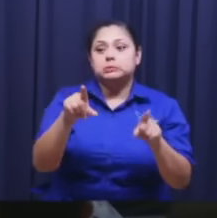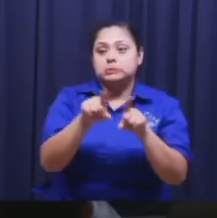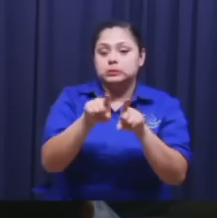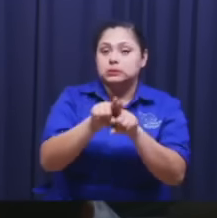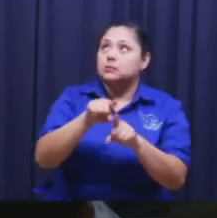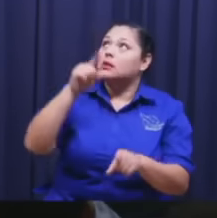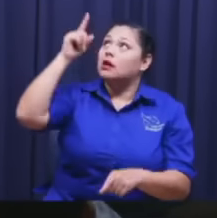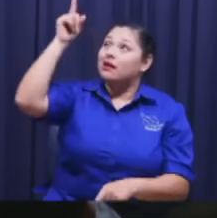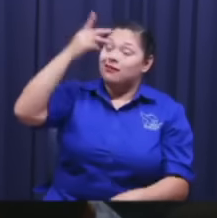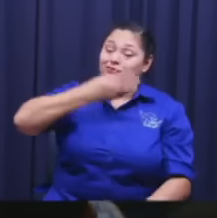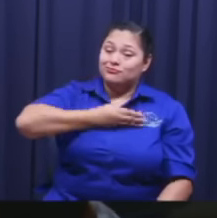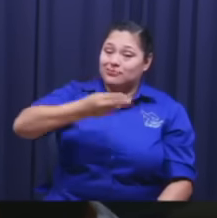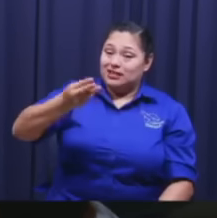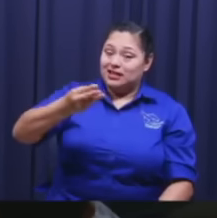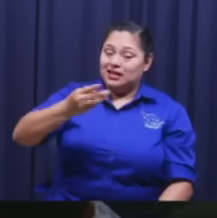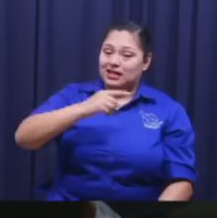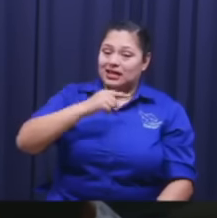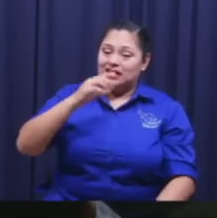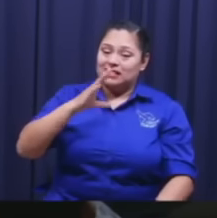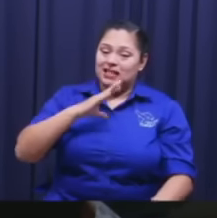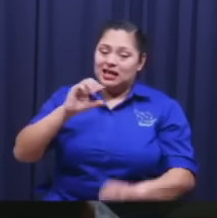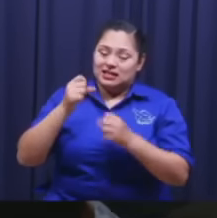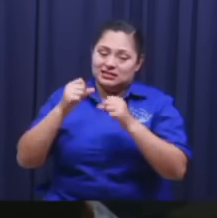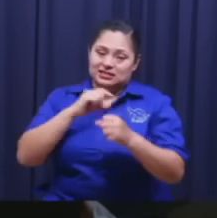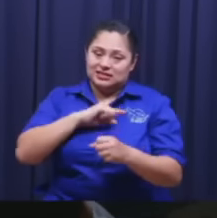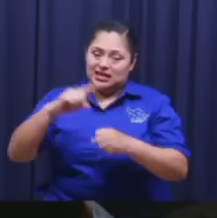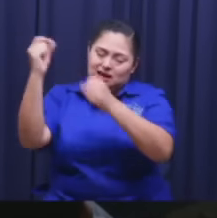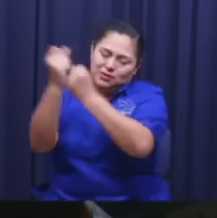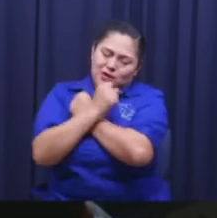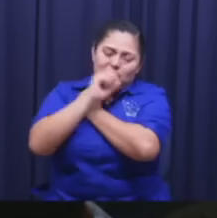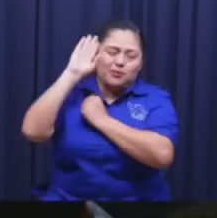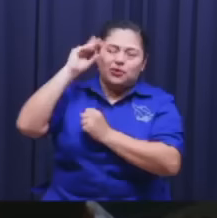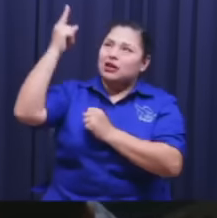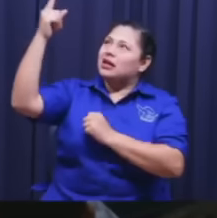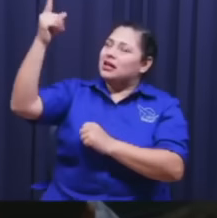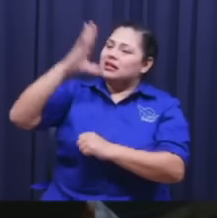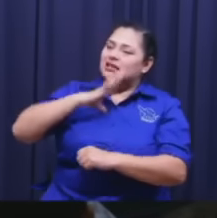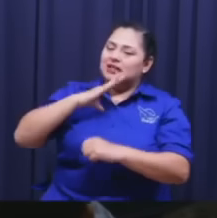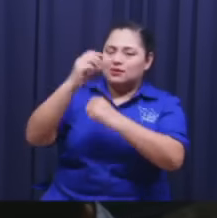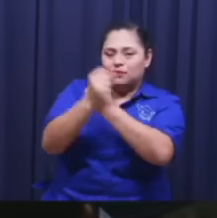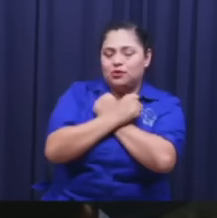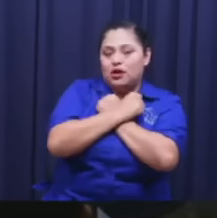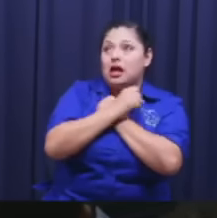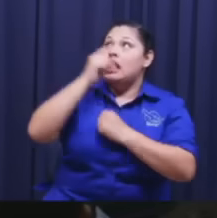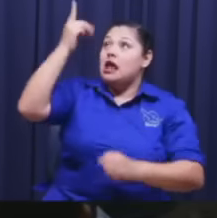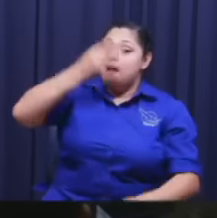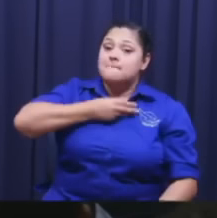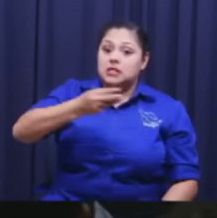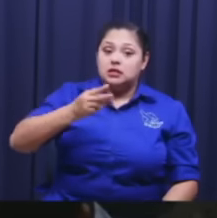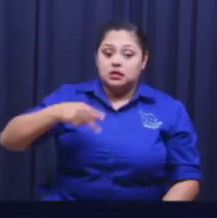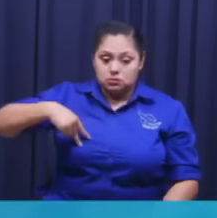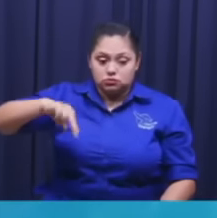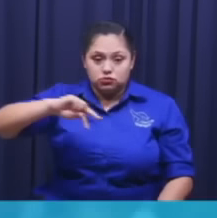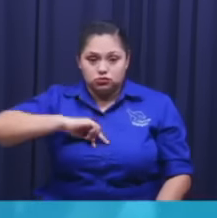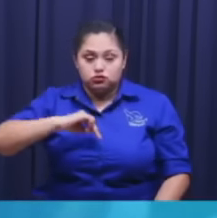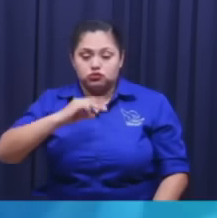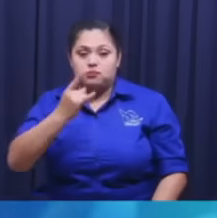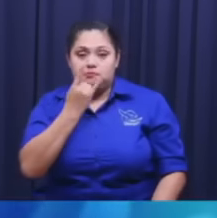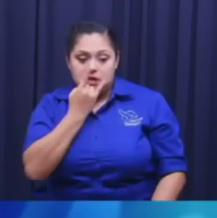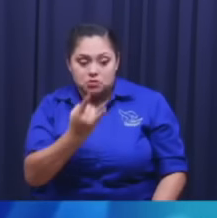Él nos manda que seamos amorosos, así porque Él es amoroso, así como nos manda que perdonemos porque Él